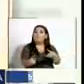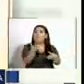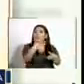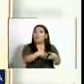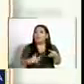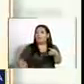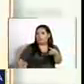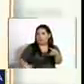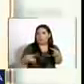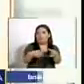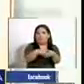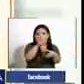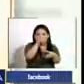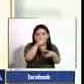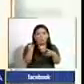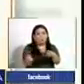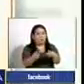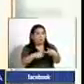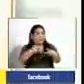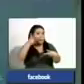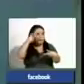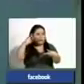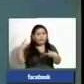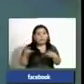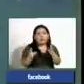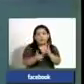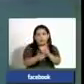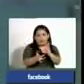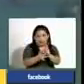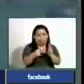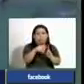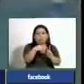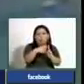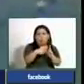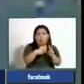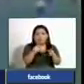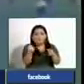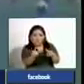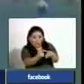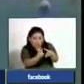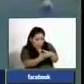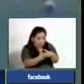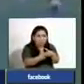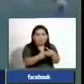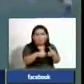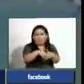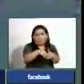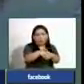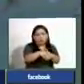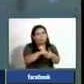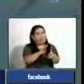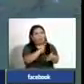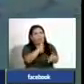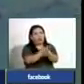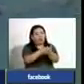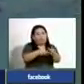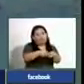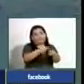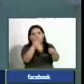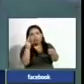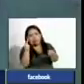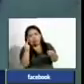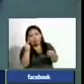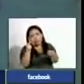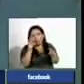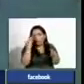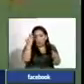Águila? ¿Tendrá nuevo técnico? ¿Tendrá nuevo staff técnico? Algunos jugadores parece que no van a seguir, se despiden. No